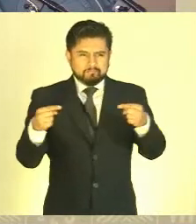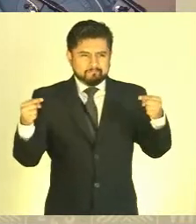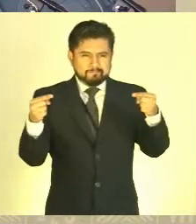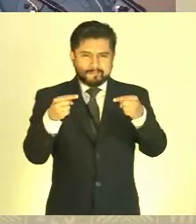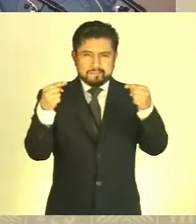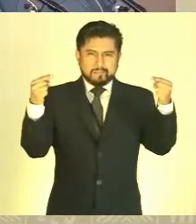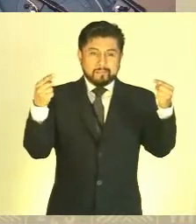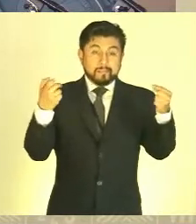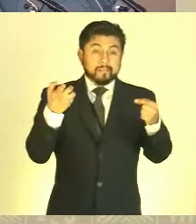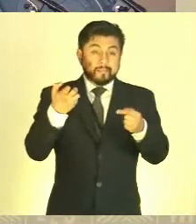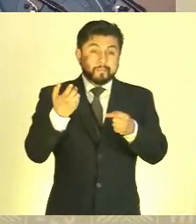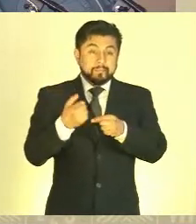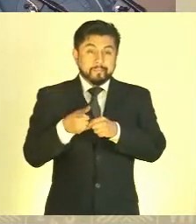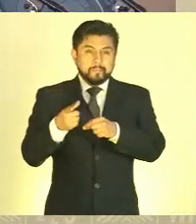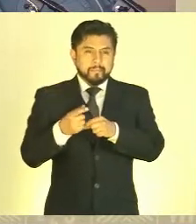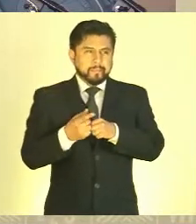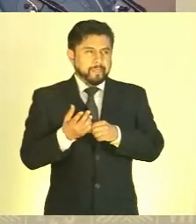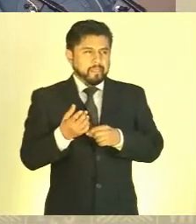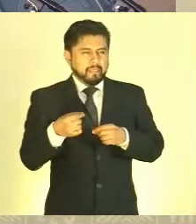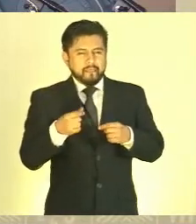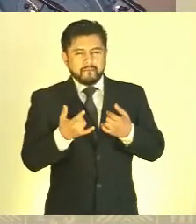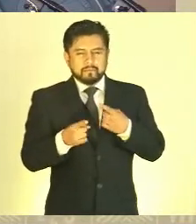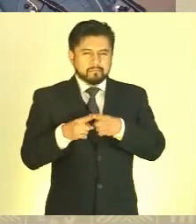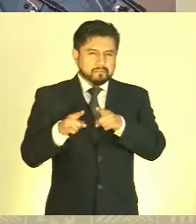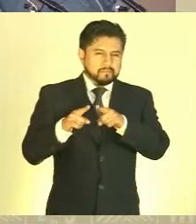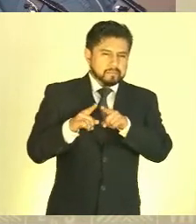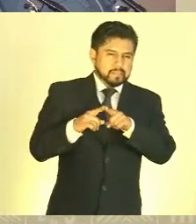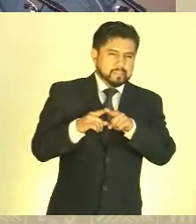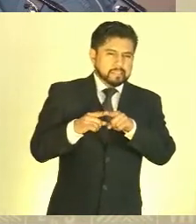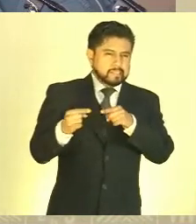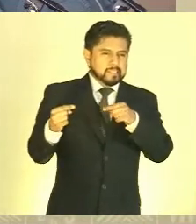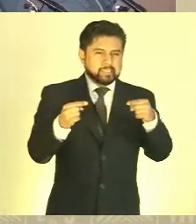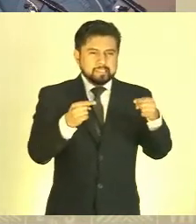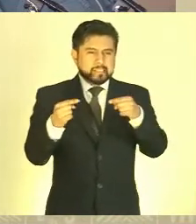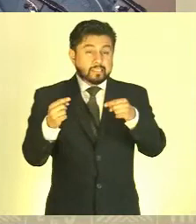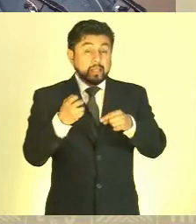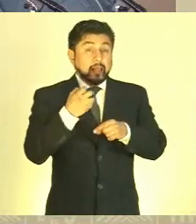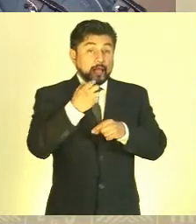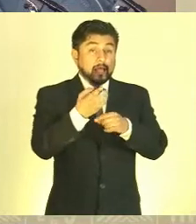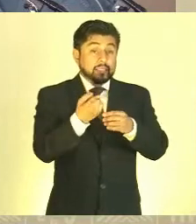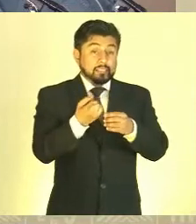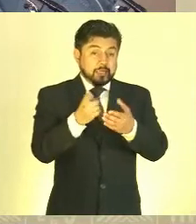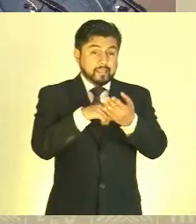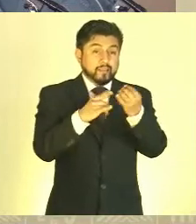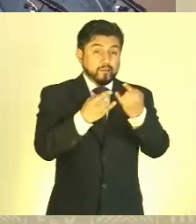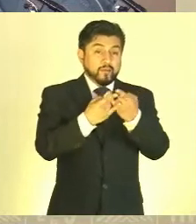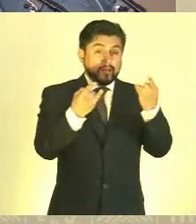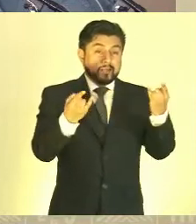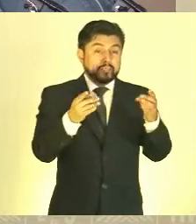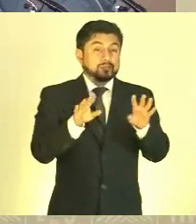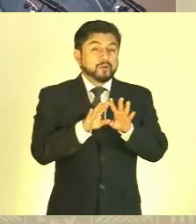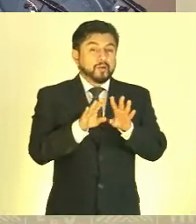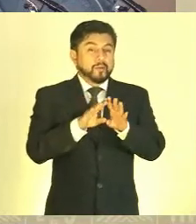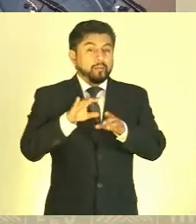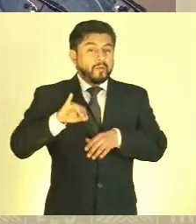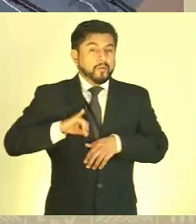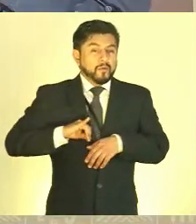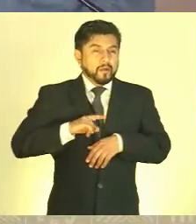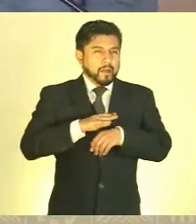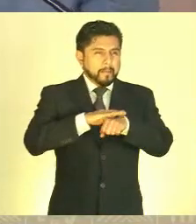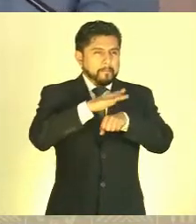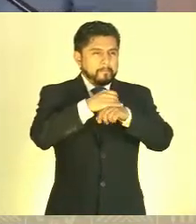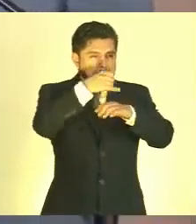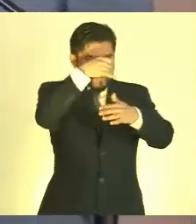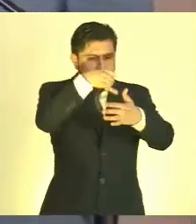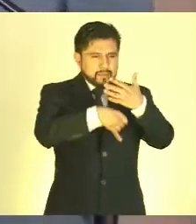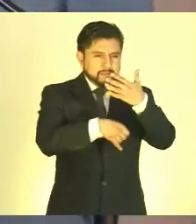solamente un argumento más, digamos, es una ventaja añadida para algo mucho más